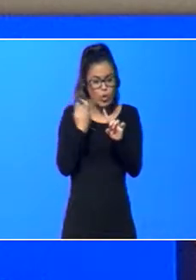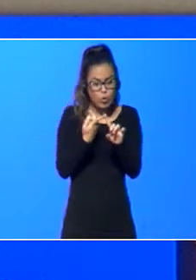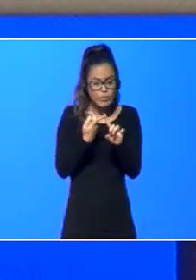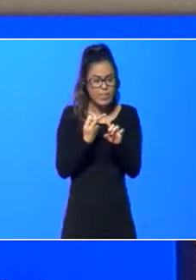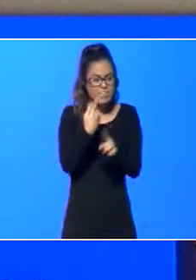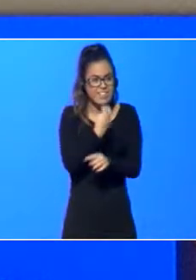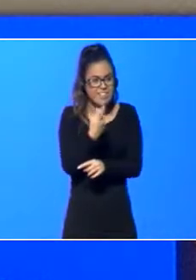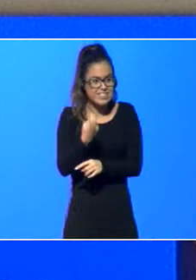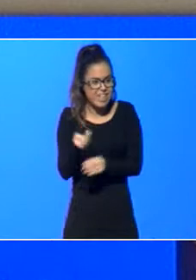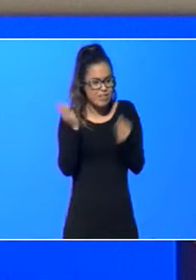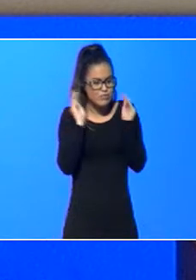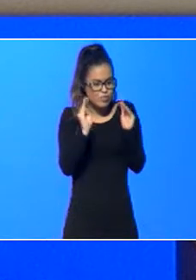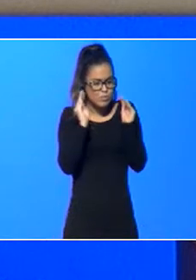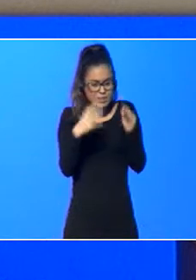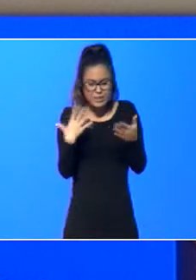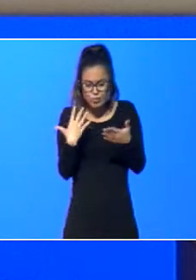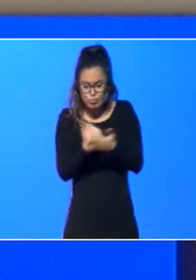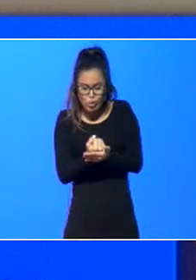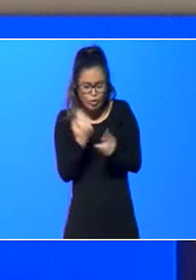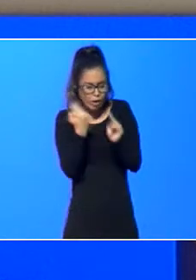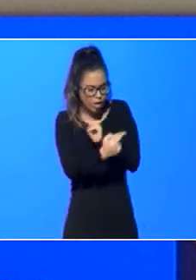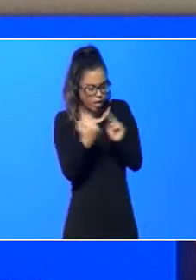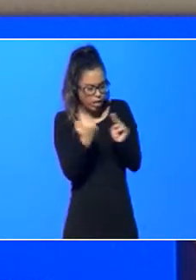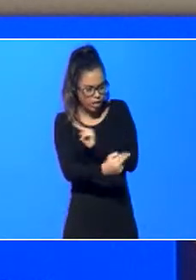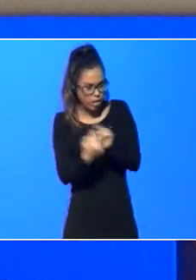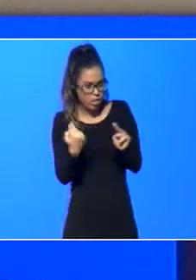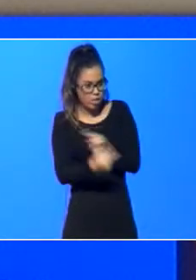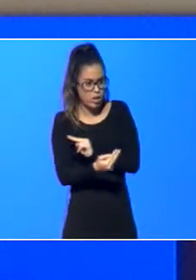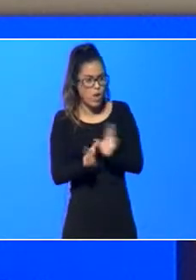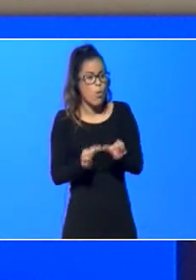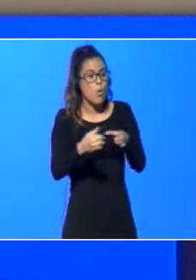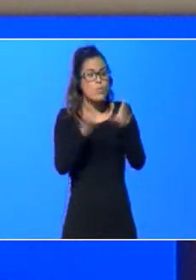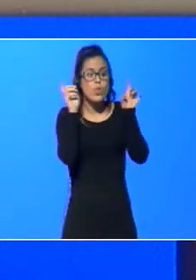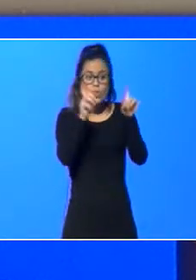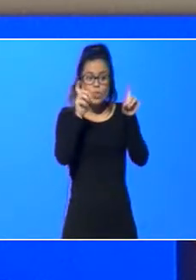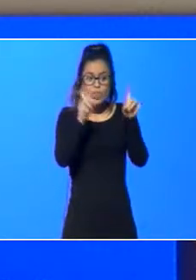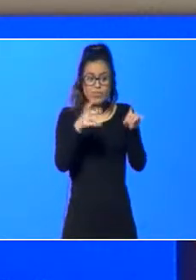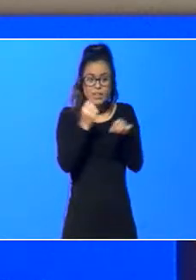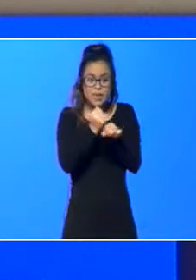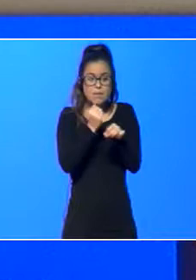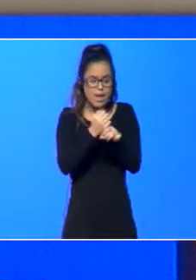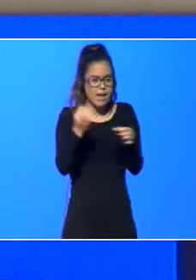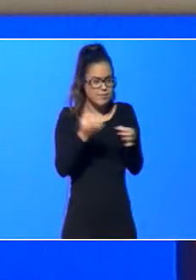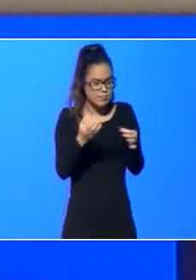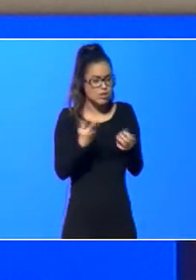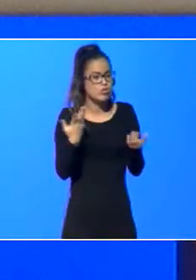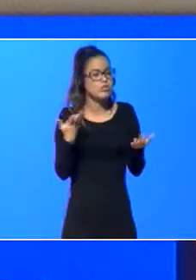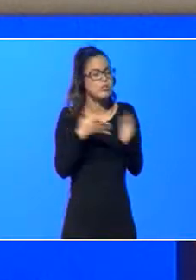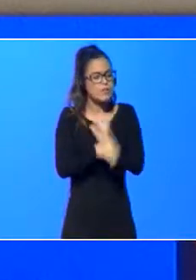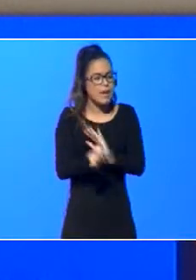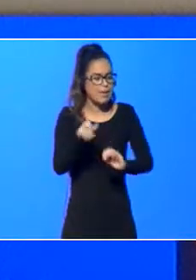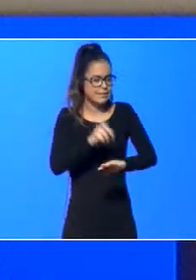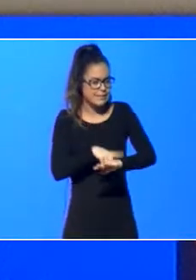de todos los alumnos. Ese equipo docente tiene que poder trabajar y eso significa tiempos, y eso